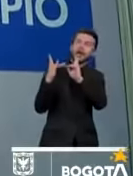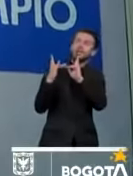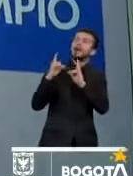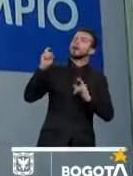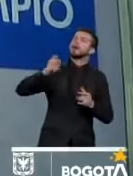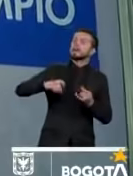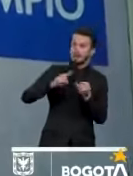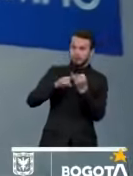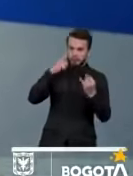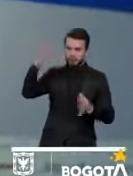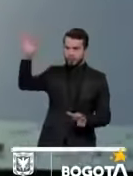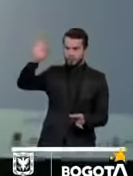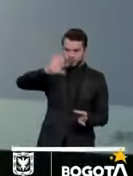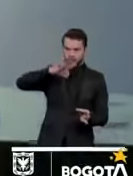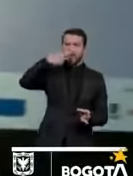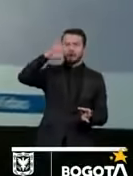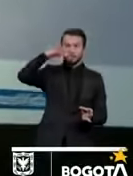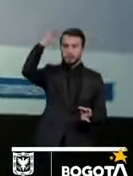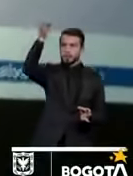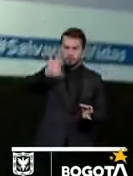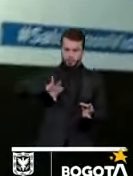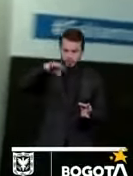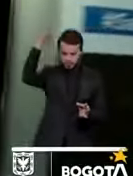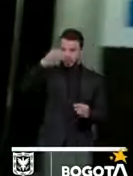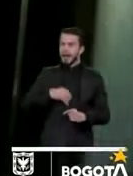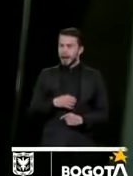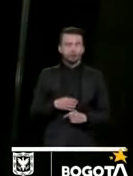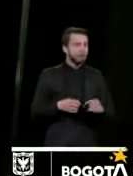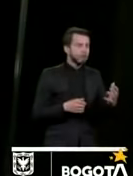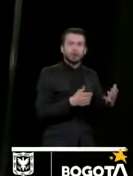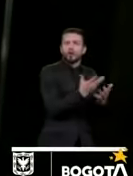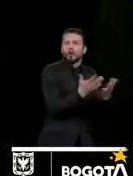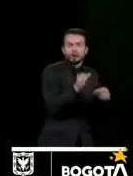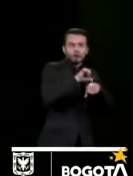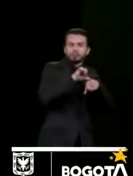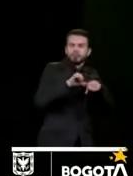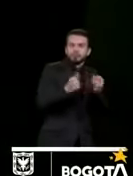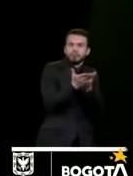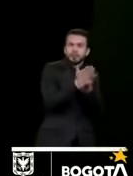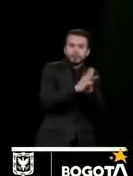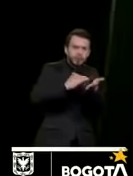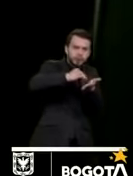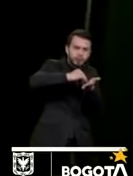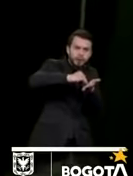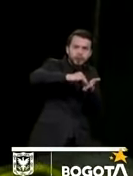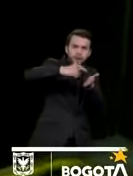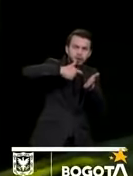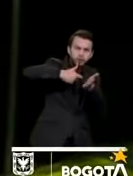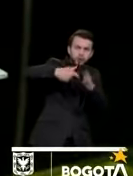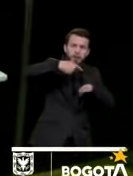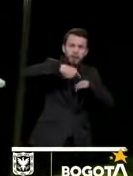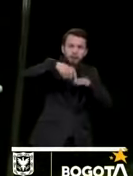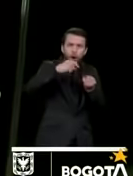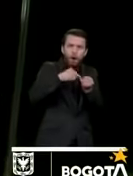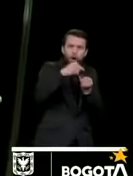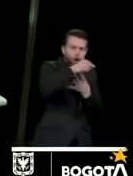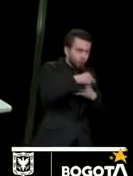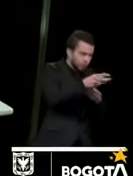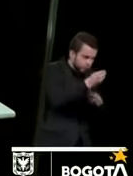trabajo limpio, es material que ya está limpio, que no está contaminado, que no tiene riesgo. Es un trabajo aparte, obviamente. Sí,